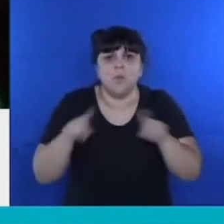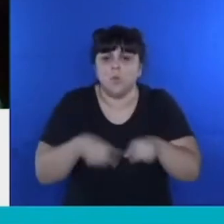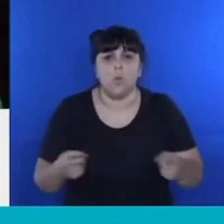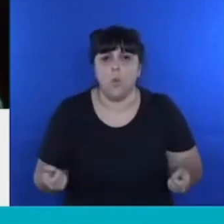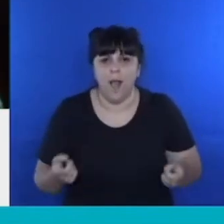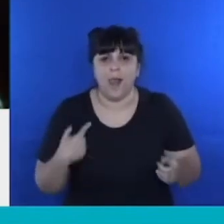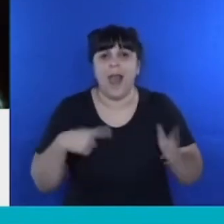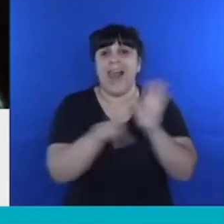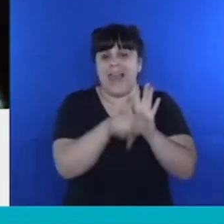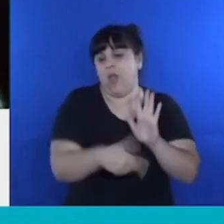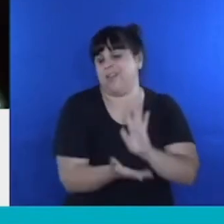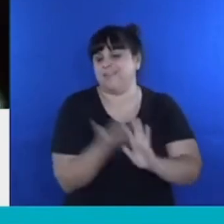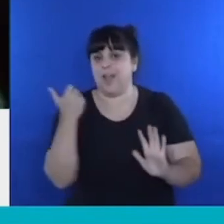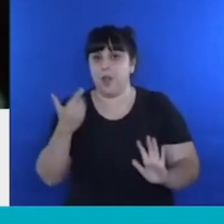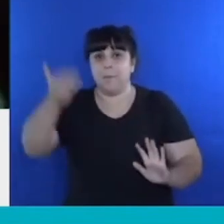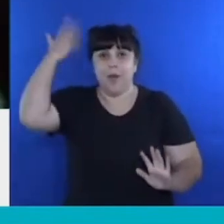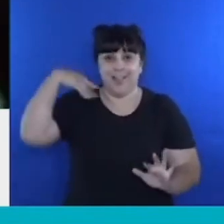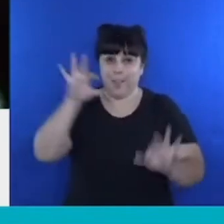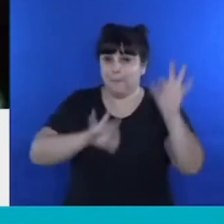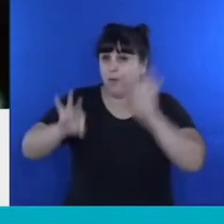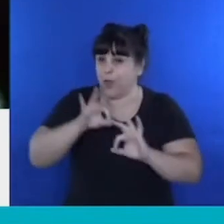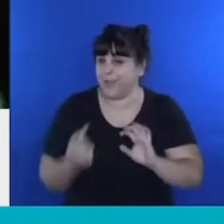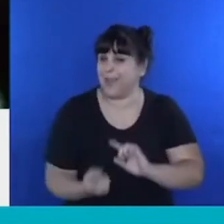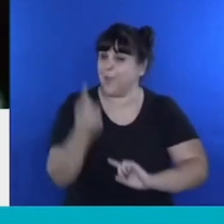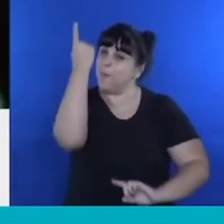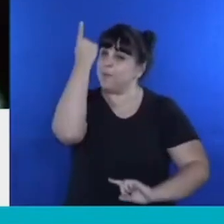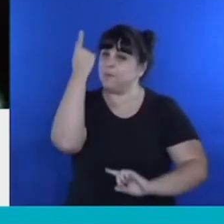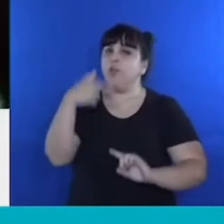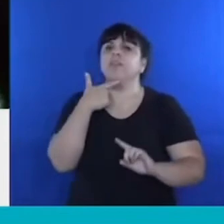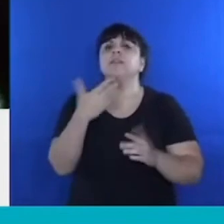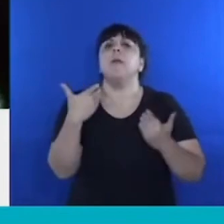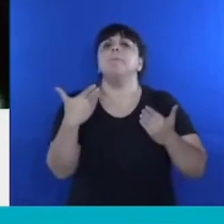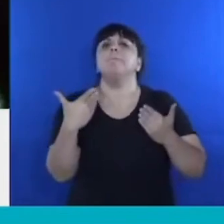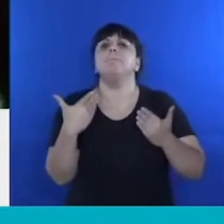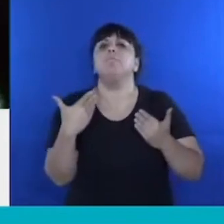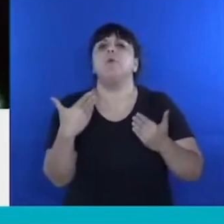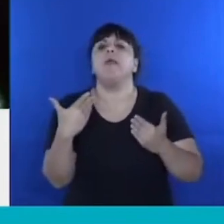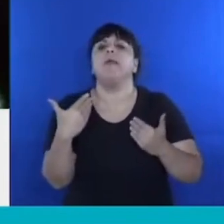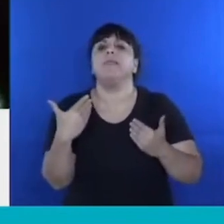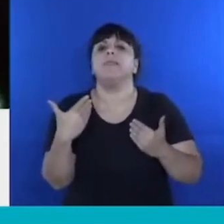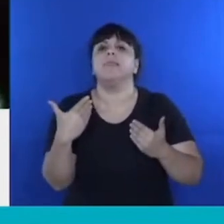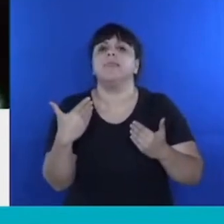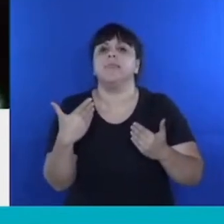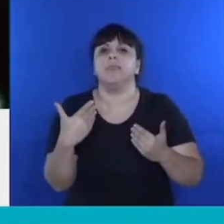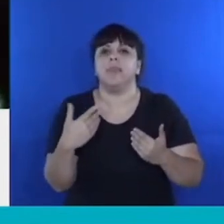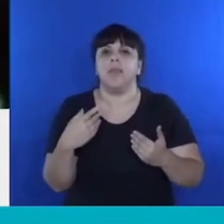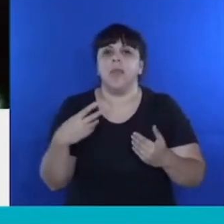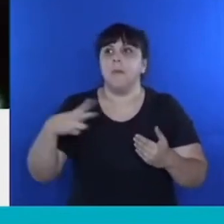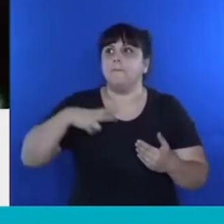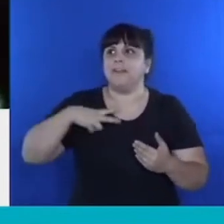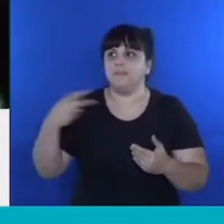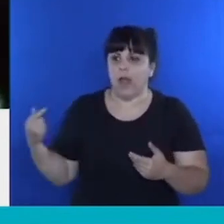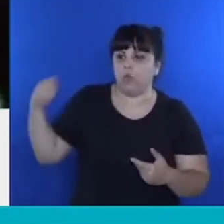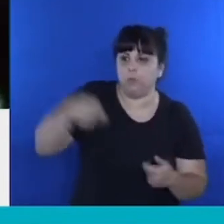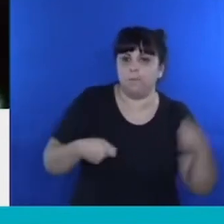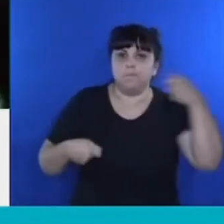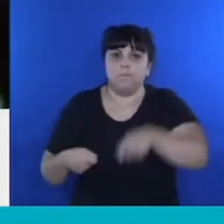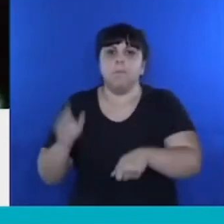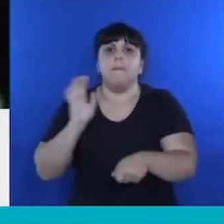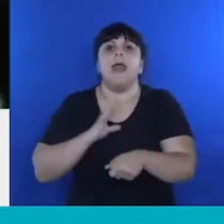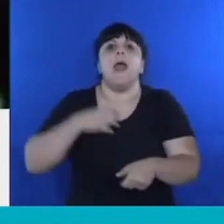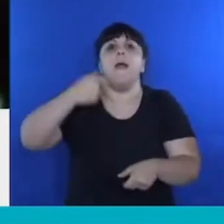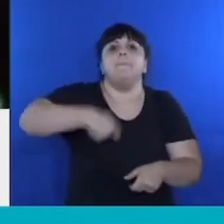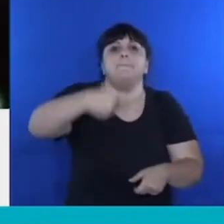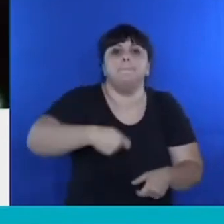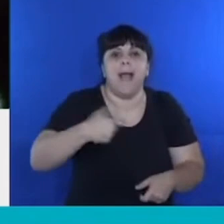pero en el proyecto original se permitía el ingreso de capitales privados para financiar